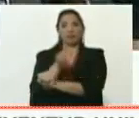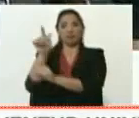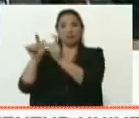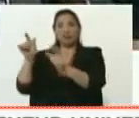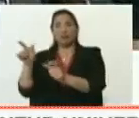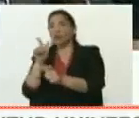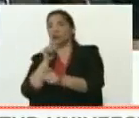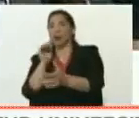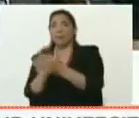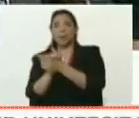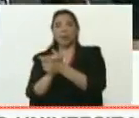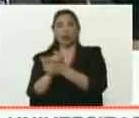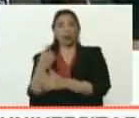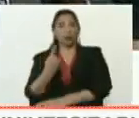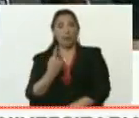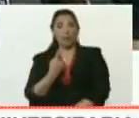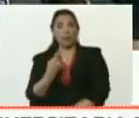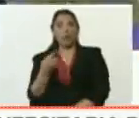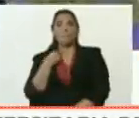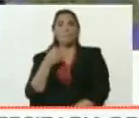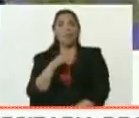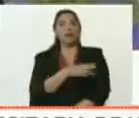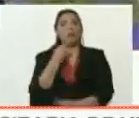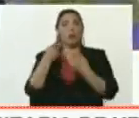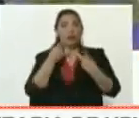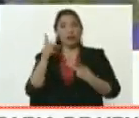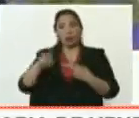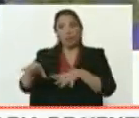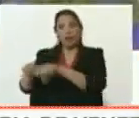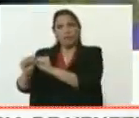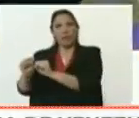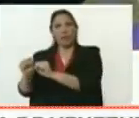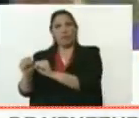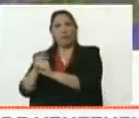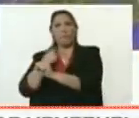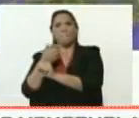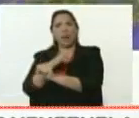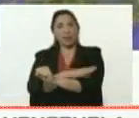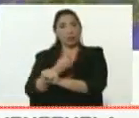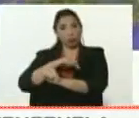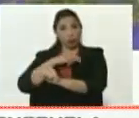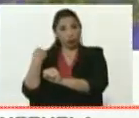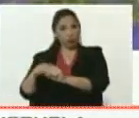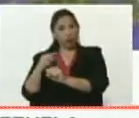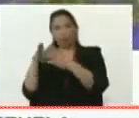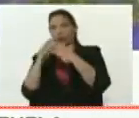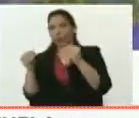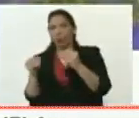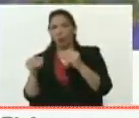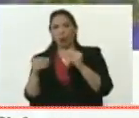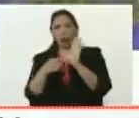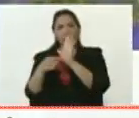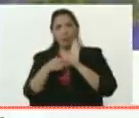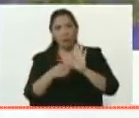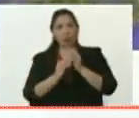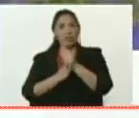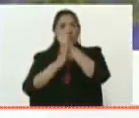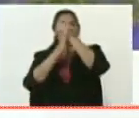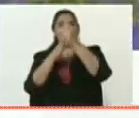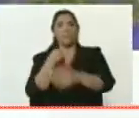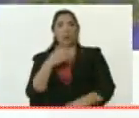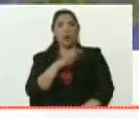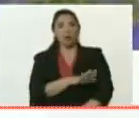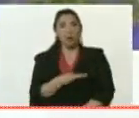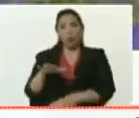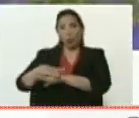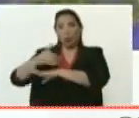no solo mata políticamente, no, el imperialismo los mata, y ahí tenemos todos los ejemplos de los líderes asesinados por el imperialismo, pero